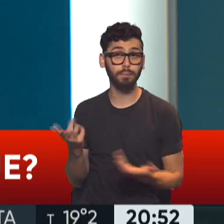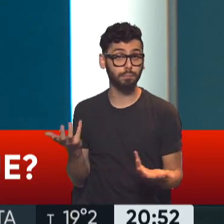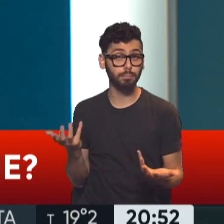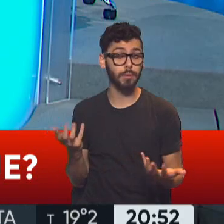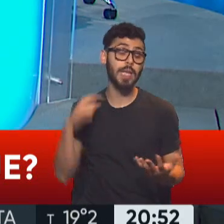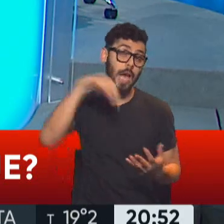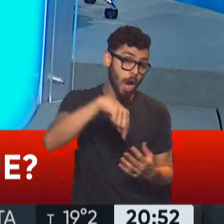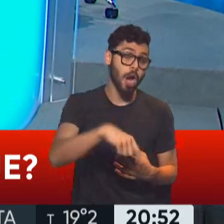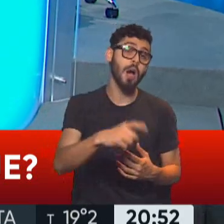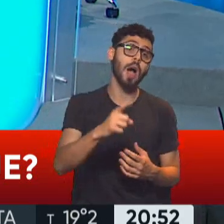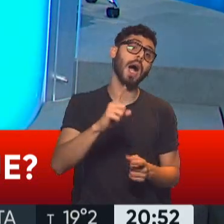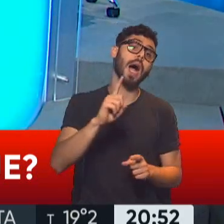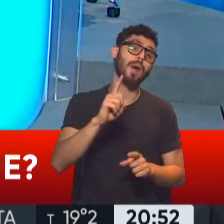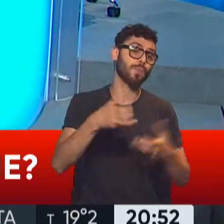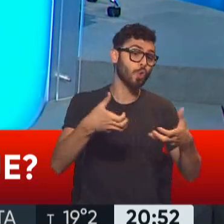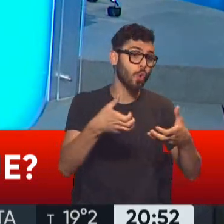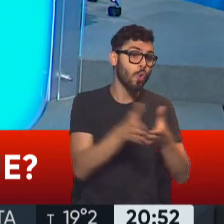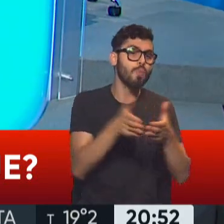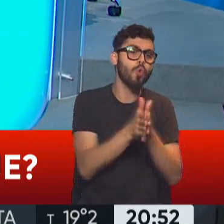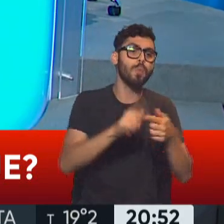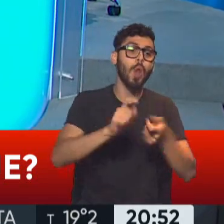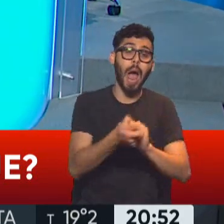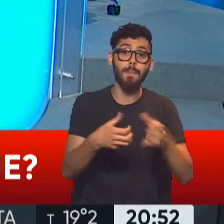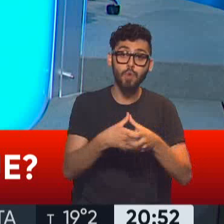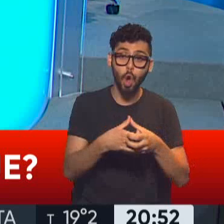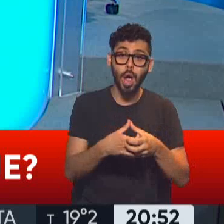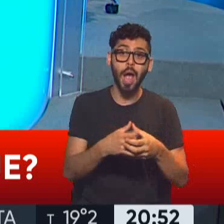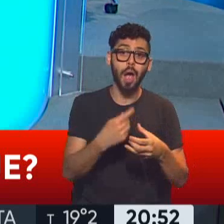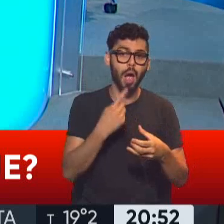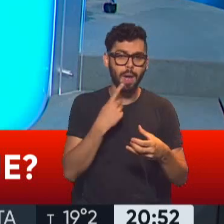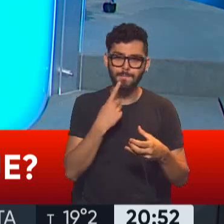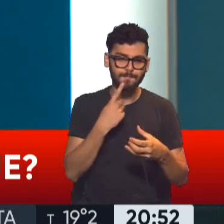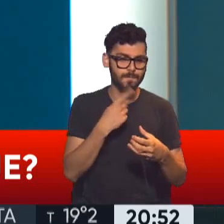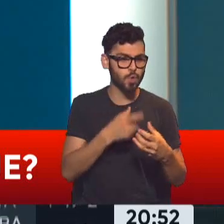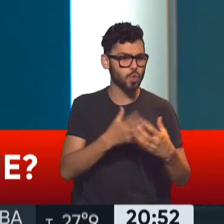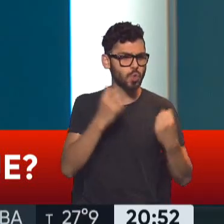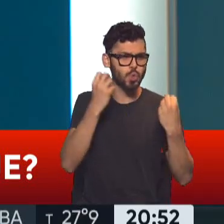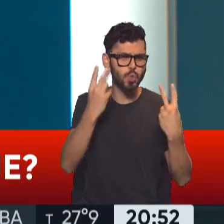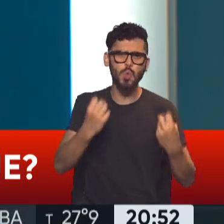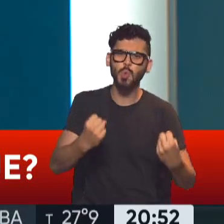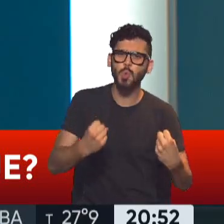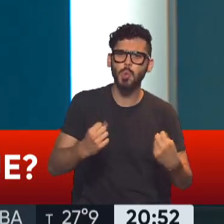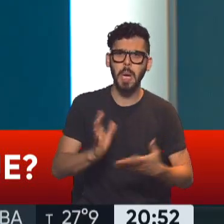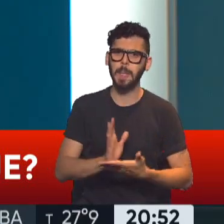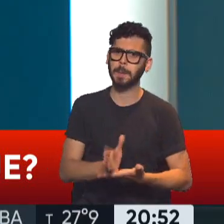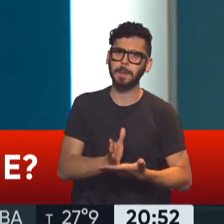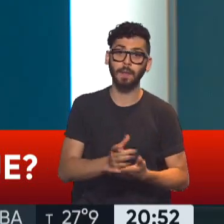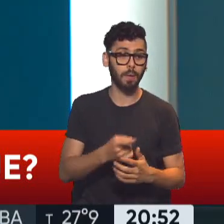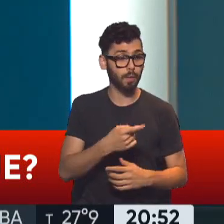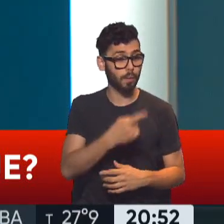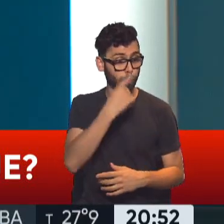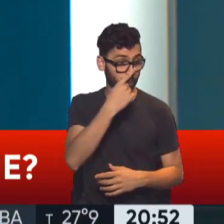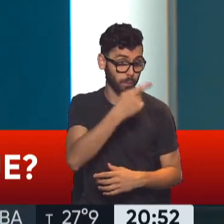como algunos sectores dentro de Juntos por el Cambio están haciendo una apuesta a la dureza, a la confrontación, a la cosa inflexible para ganar